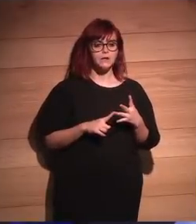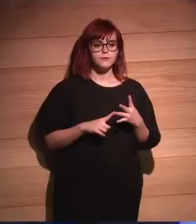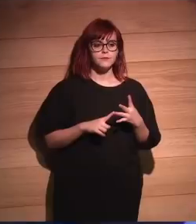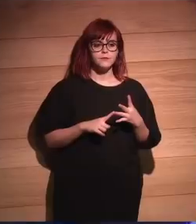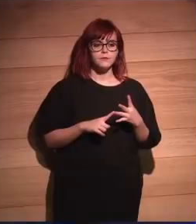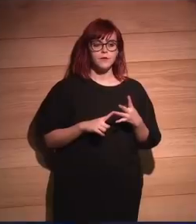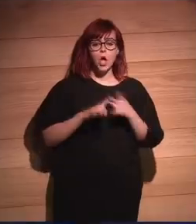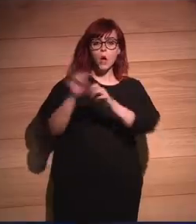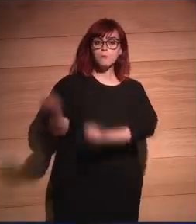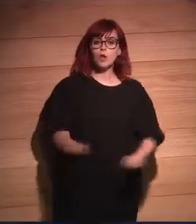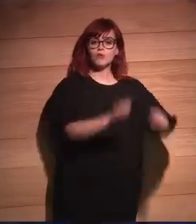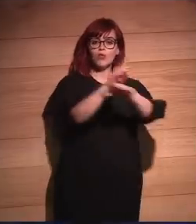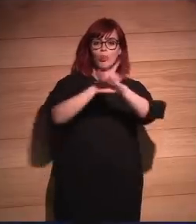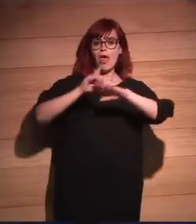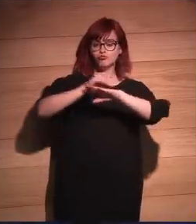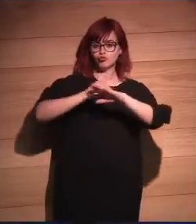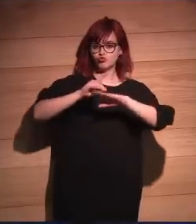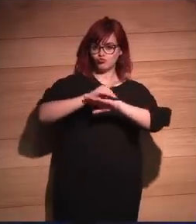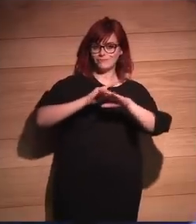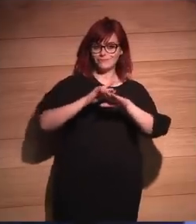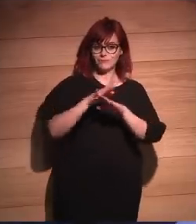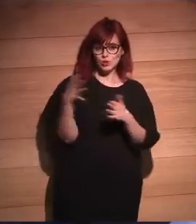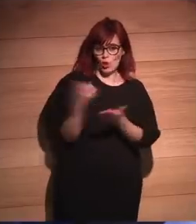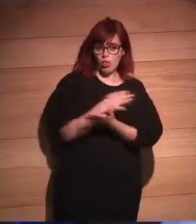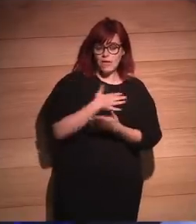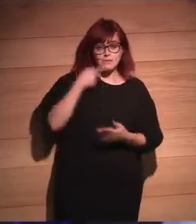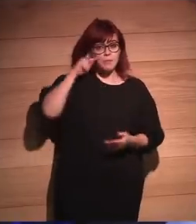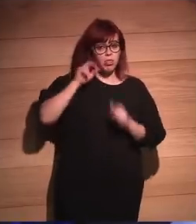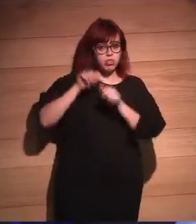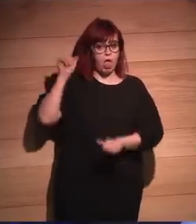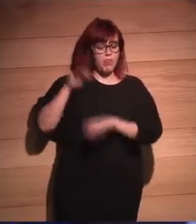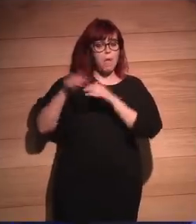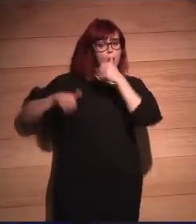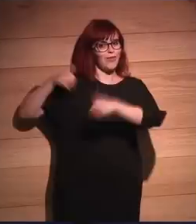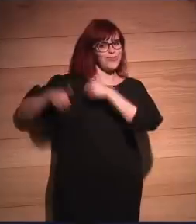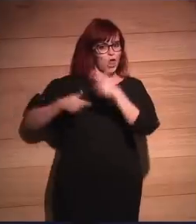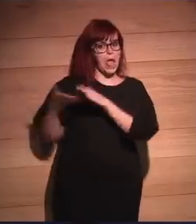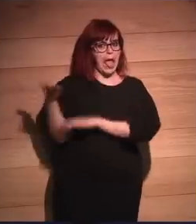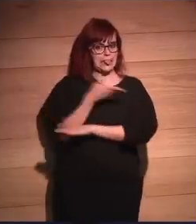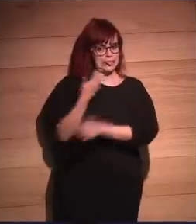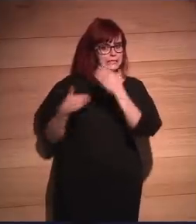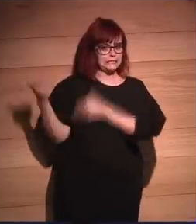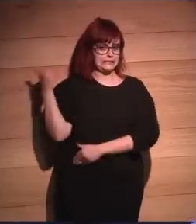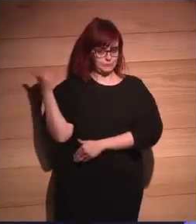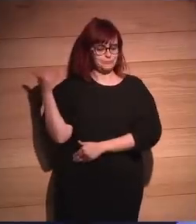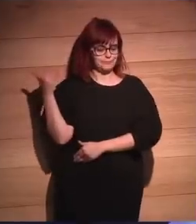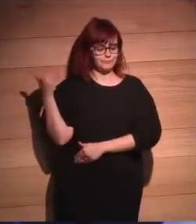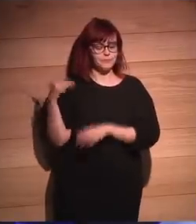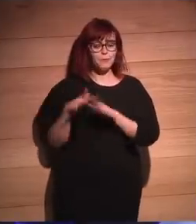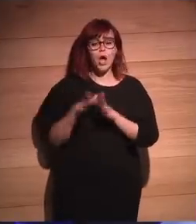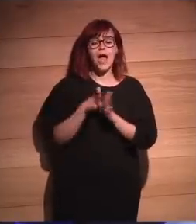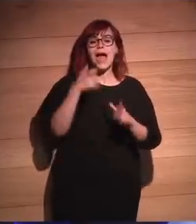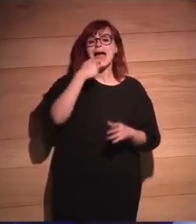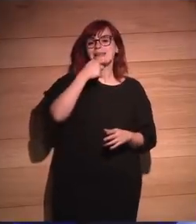es la protección de los datos. Todo esto es la experiencia de votaciones anteriores. En